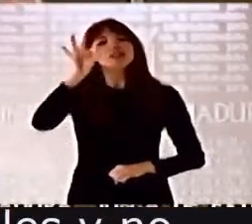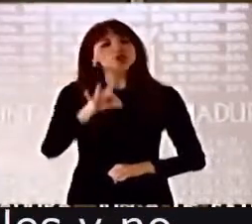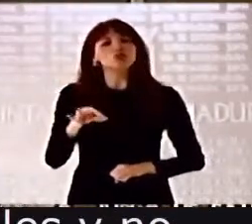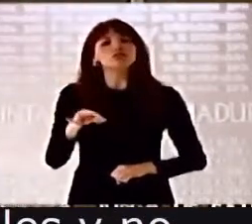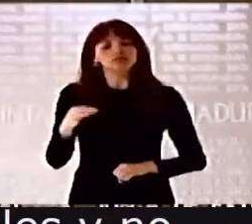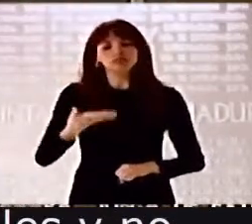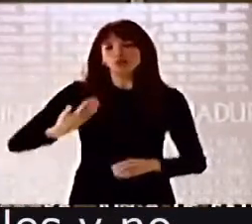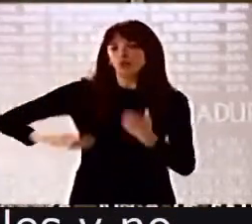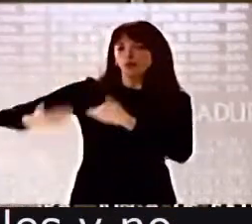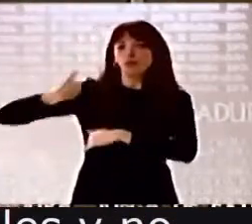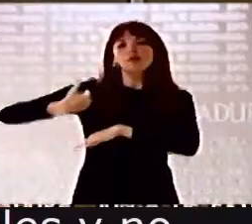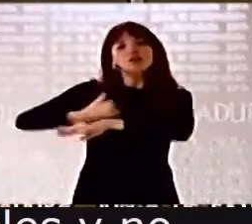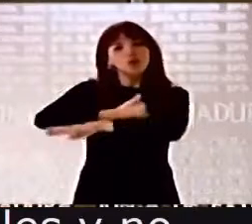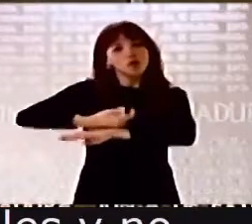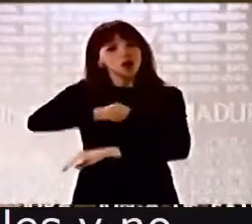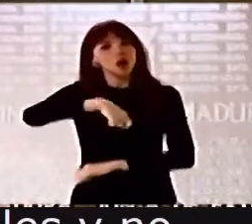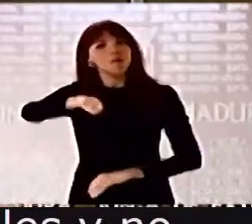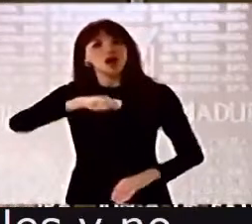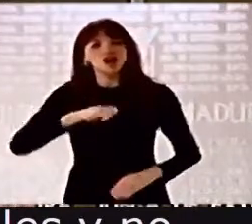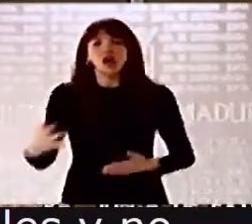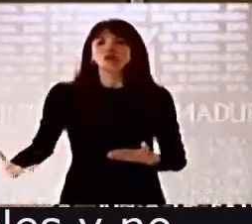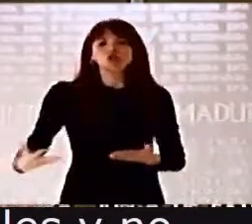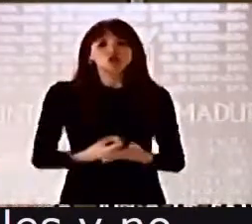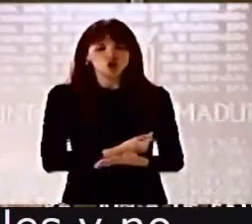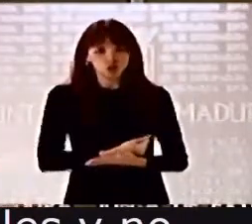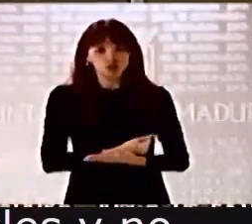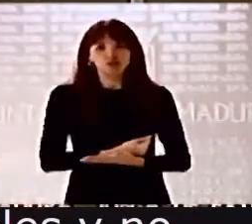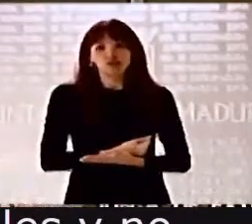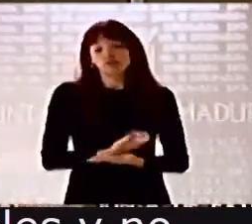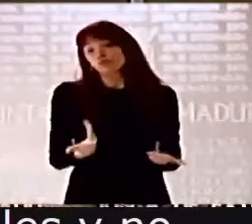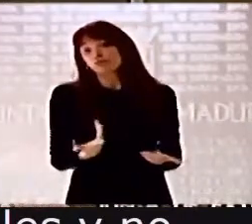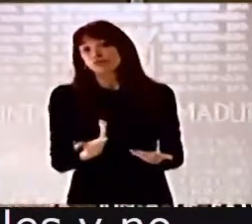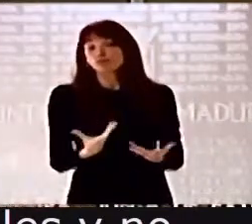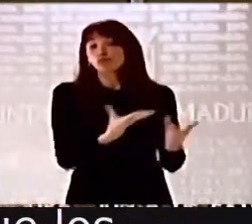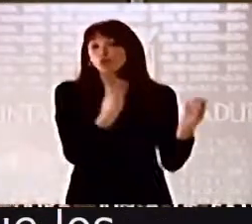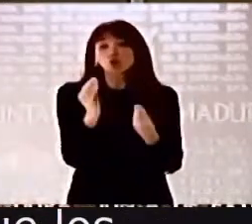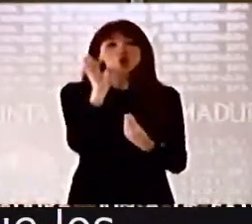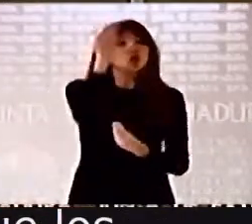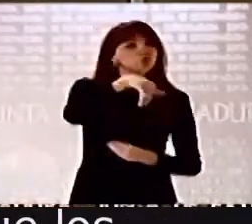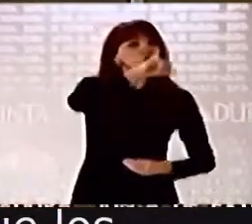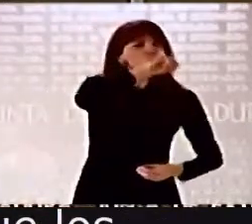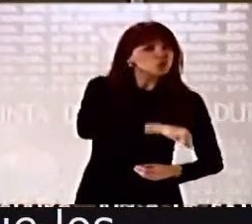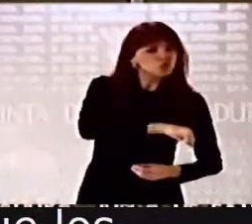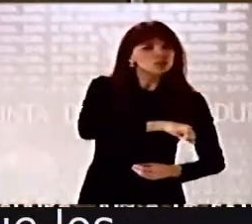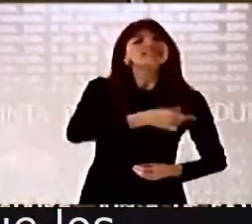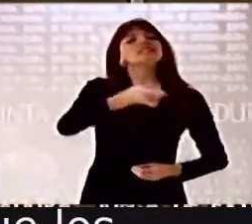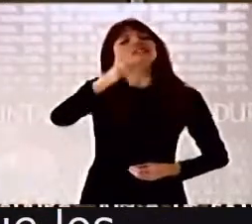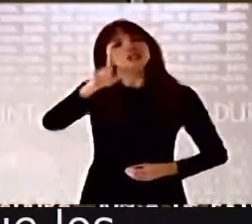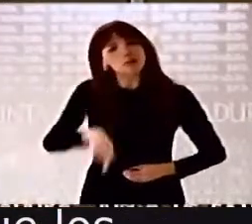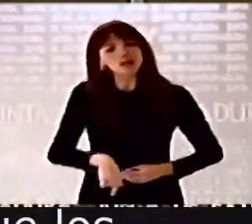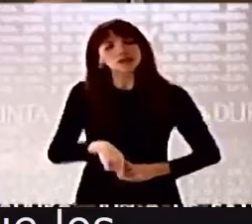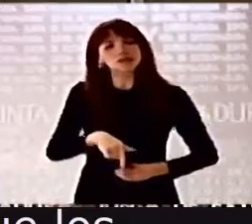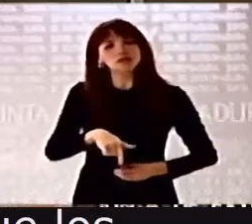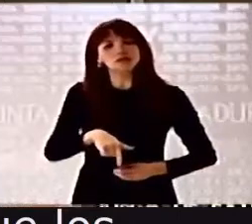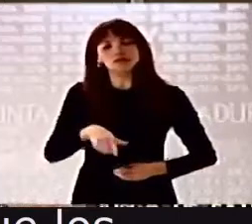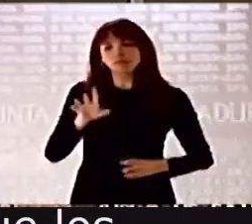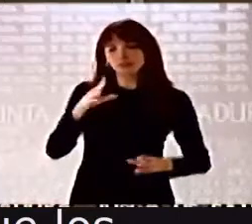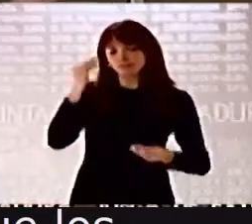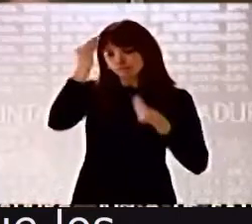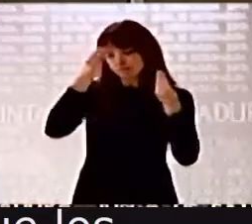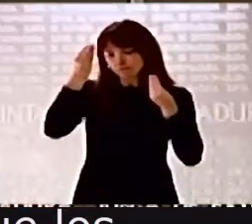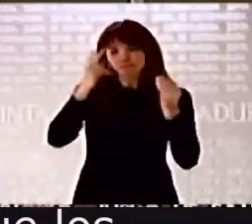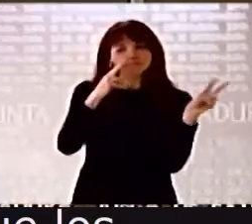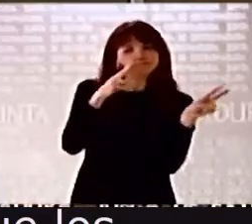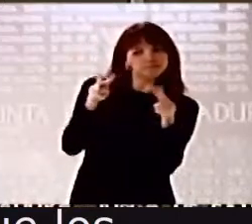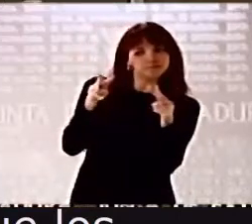españoles tomamos, todos los españoles, muchos de ellos republicanos, que sentíamos las ideas republicanas, pero que entendíamos que